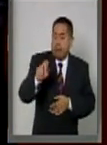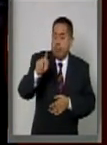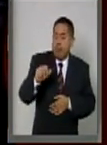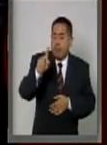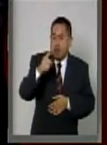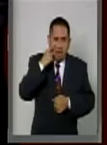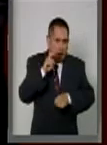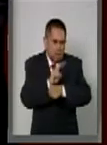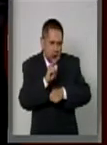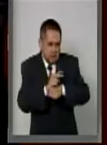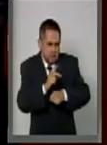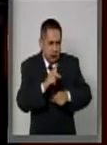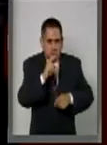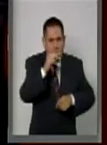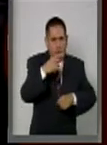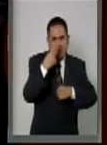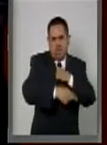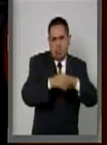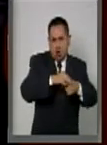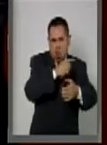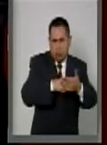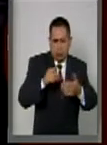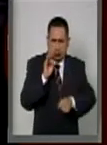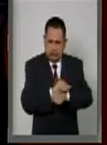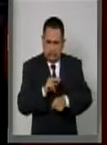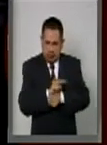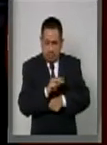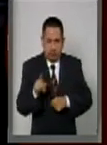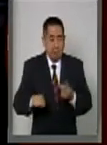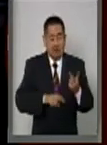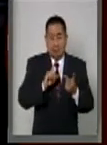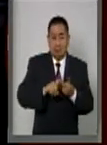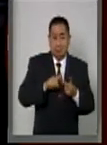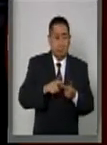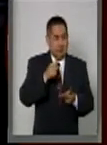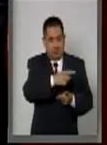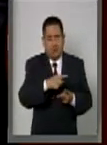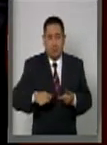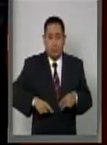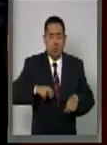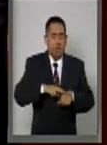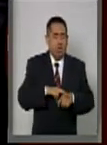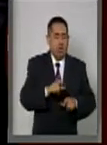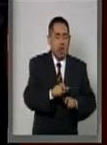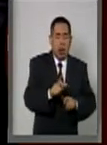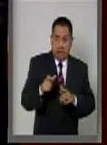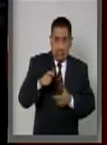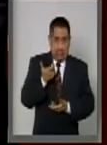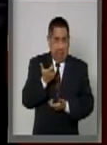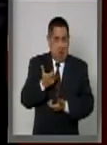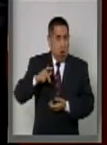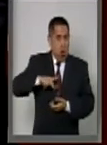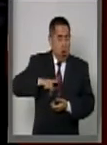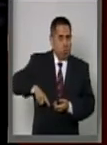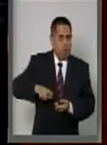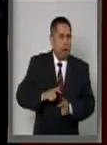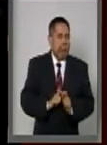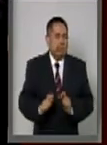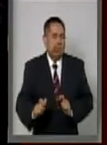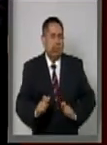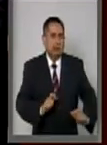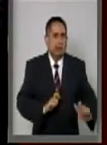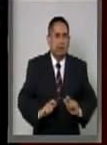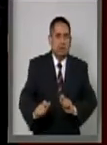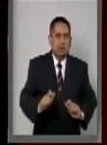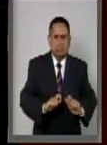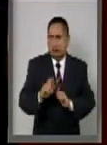de delitos electorales, y evidenció la práctica gubernamental de la compra de votos con recursos públicos, particularmente con el